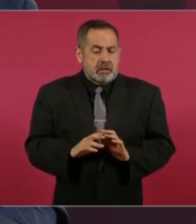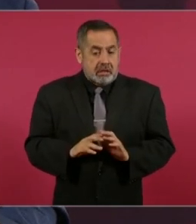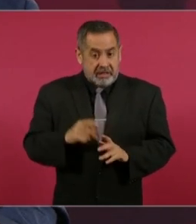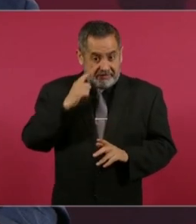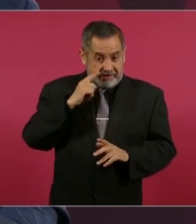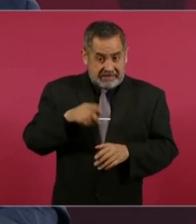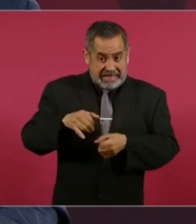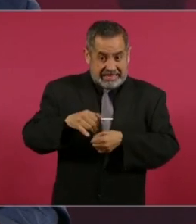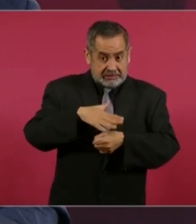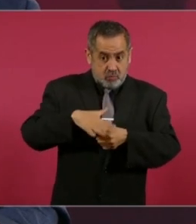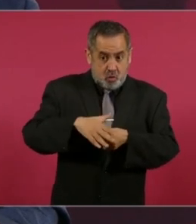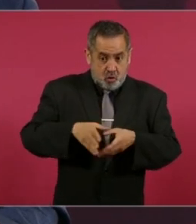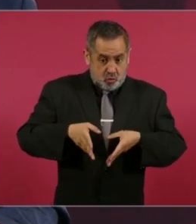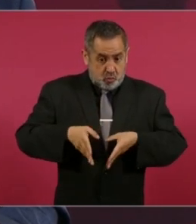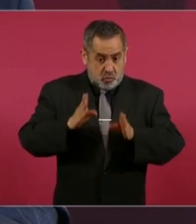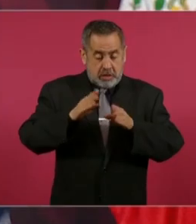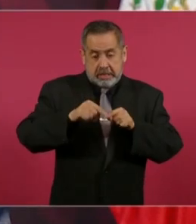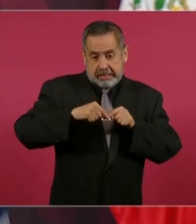corredor